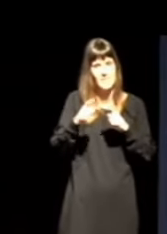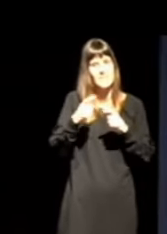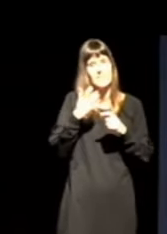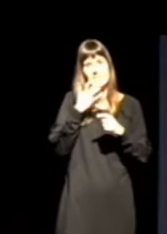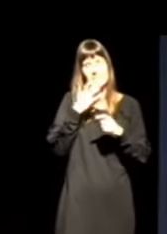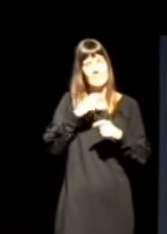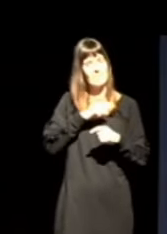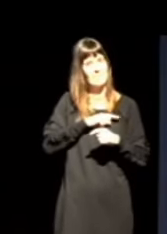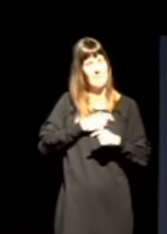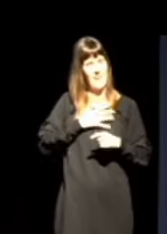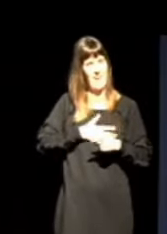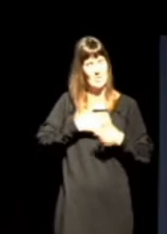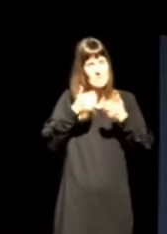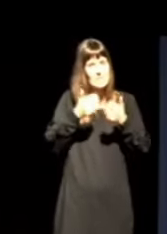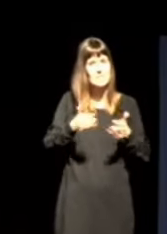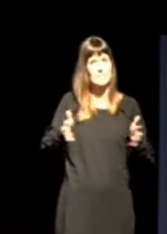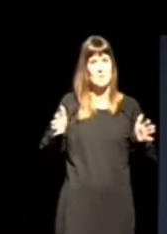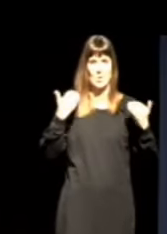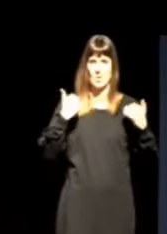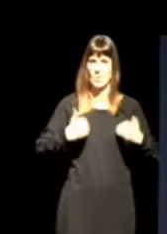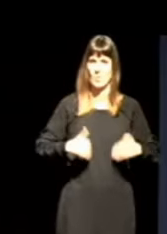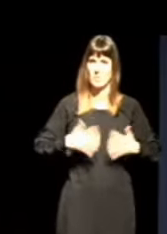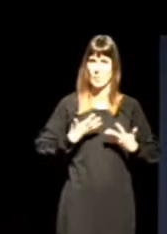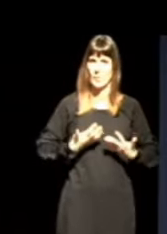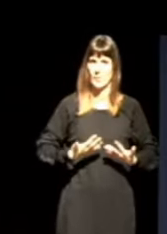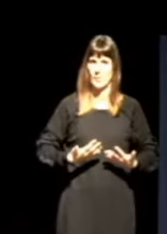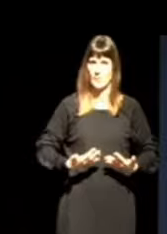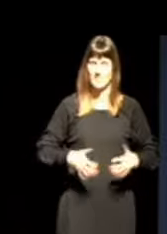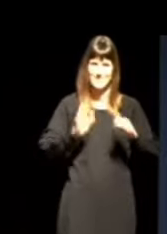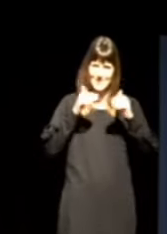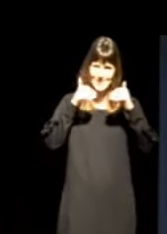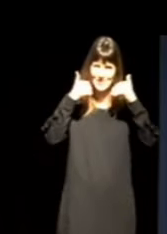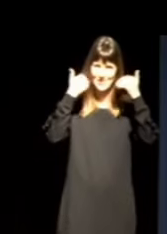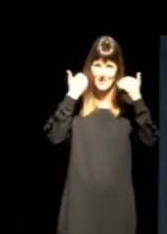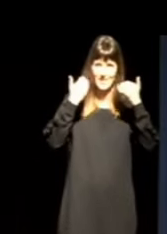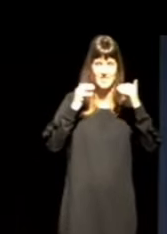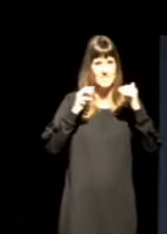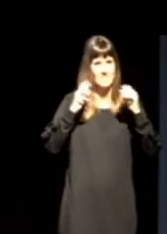El maltrato se abre, mi cuerpo se relaja, sonrío.